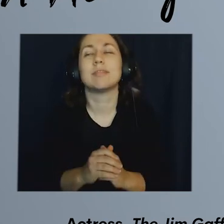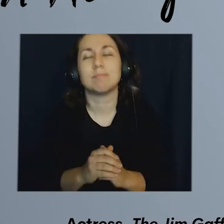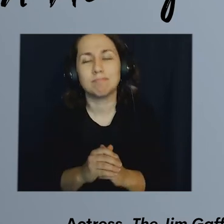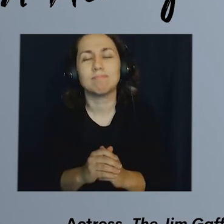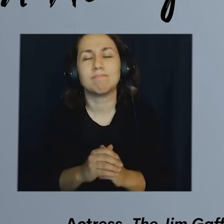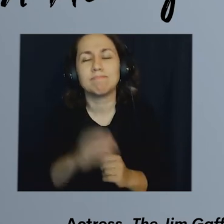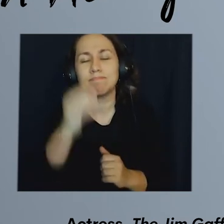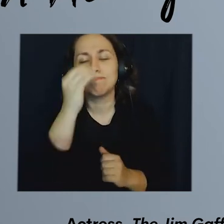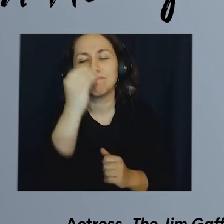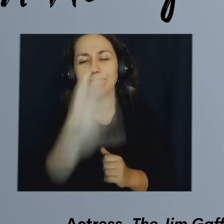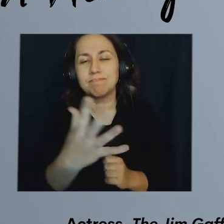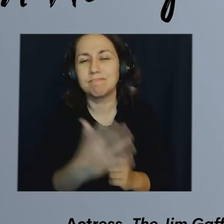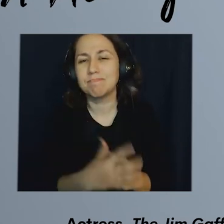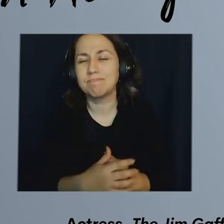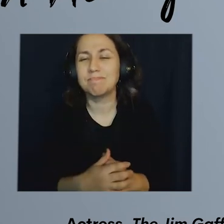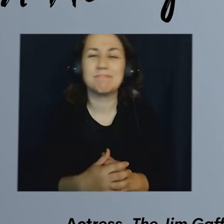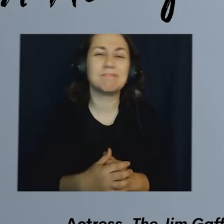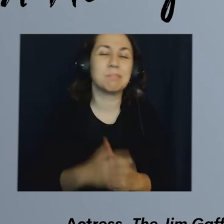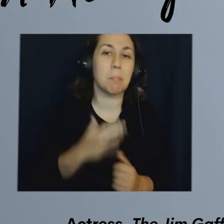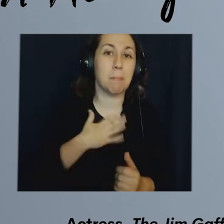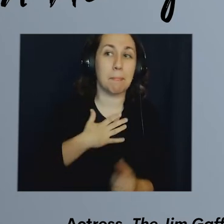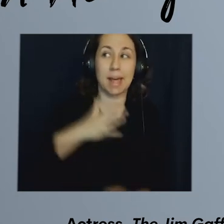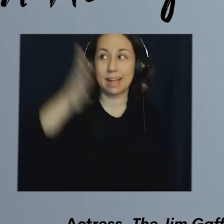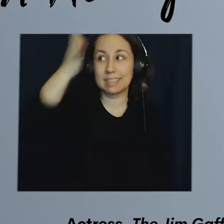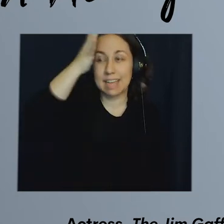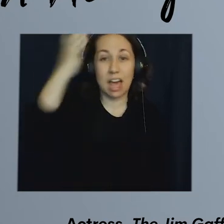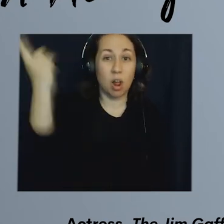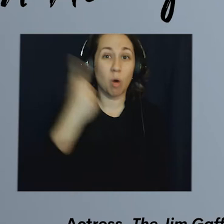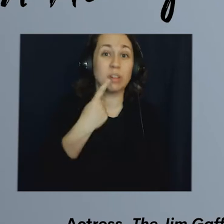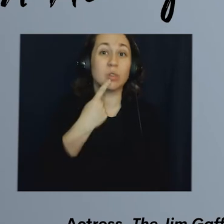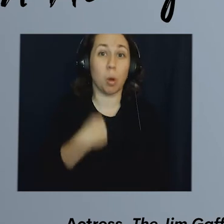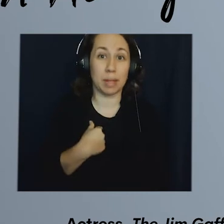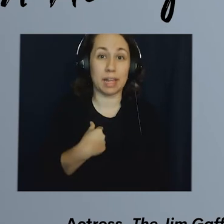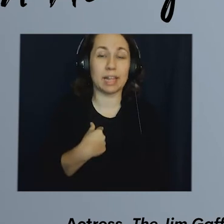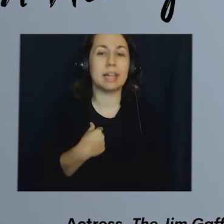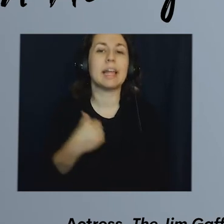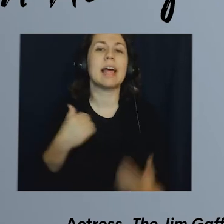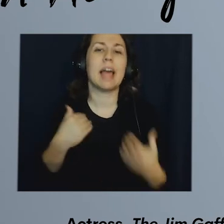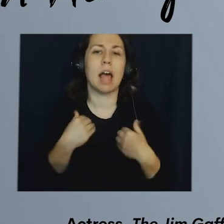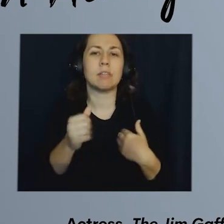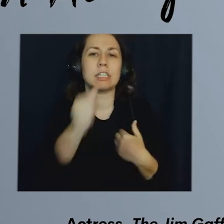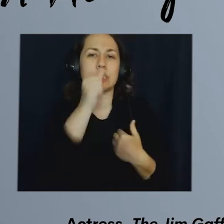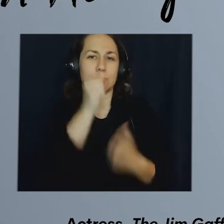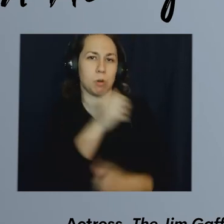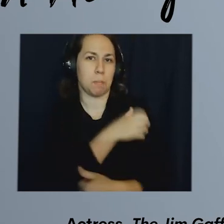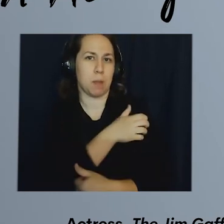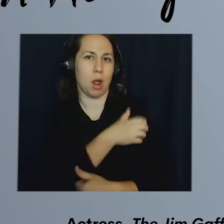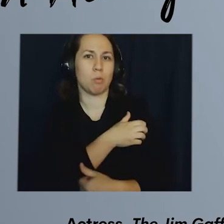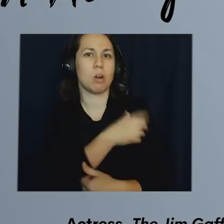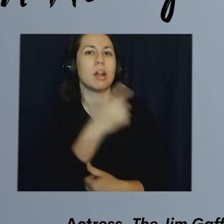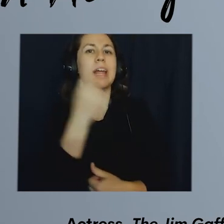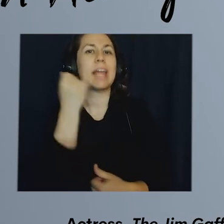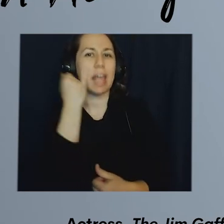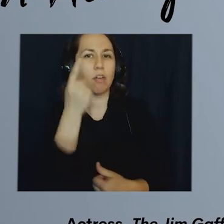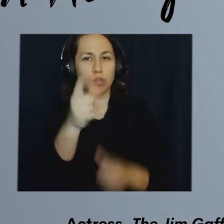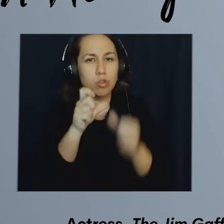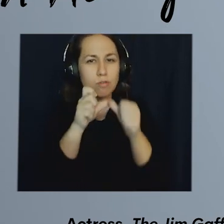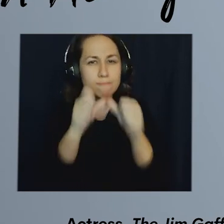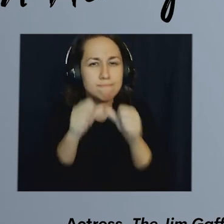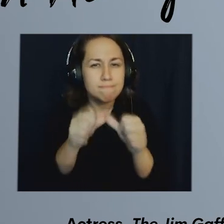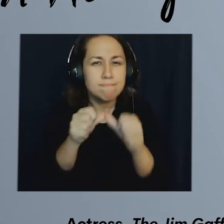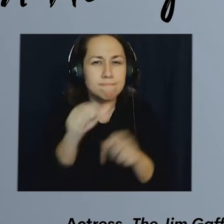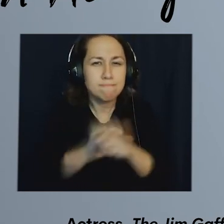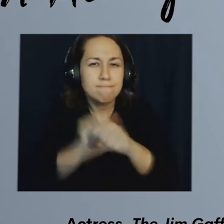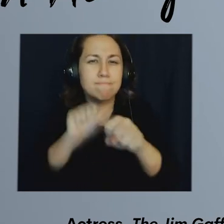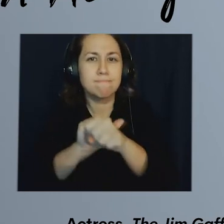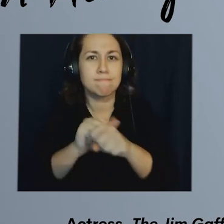un poder secreto en la persistencia. Yo trabajé tanto, estudié y continué mis estudios mucho